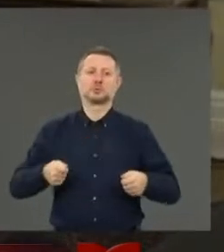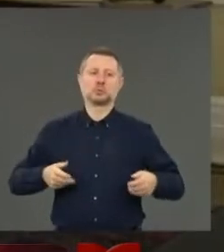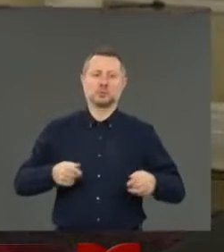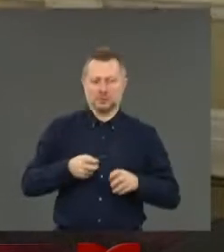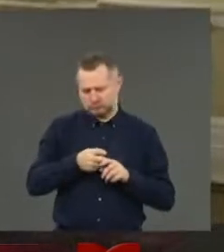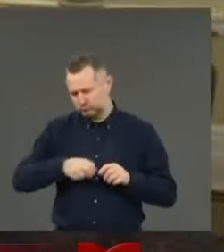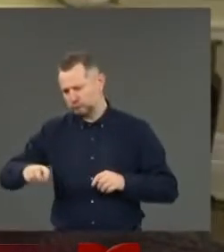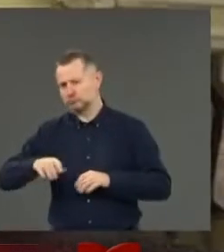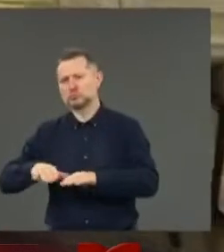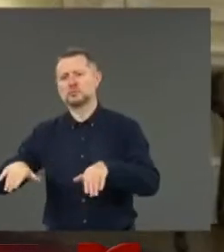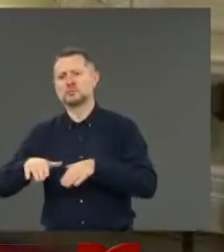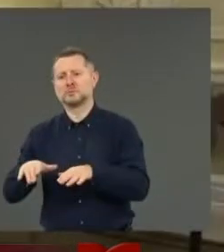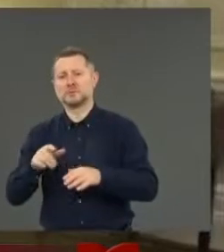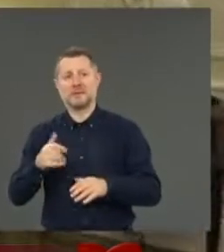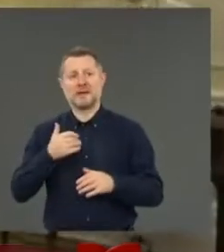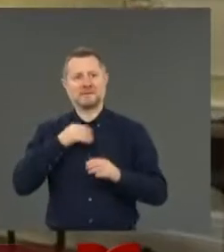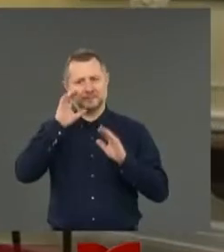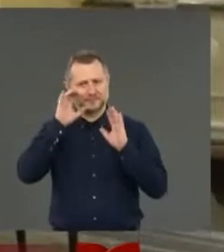nadar.